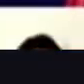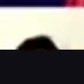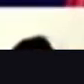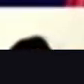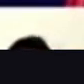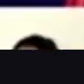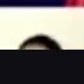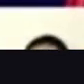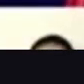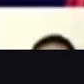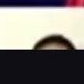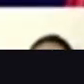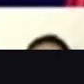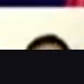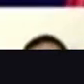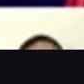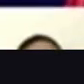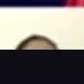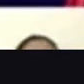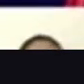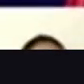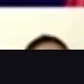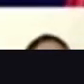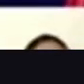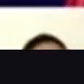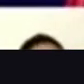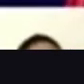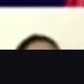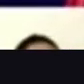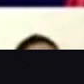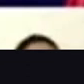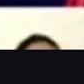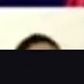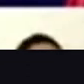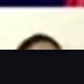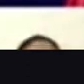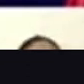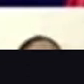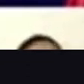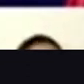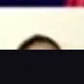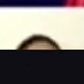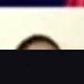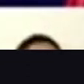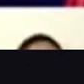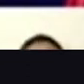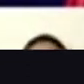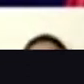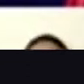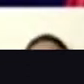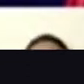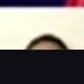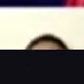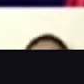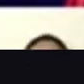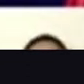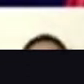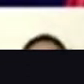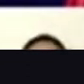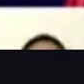Entonces estamos haciendo los estudios de factibilidad para lanzar la competencia